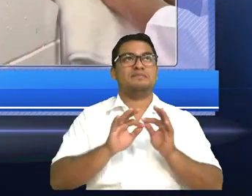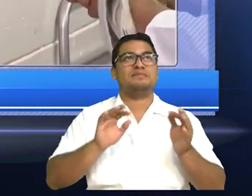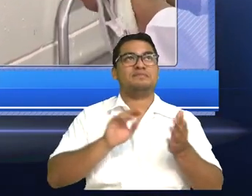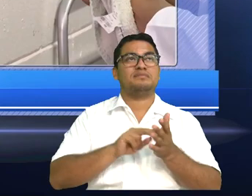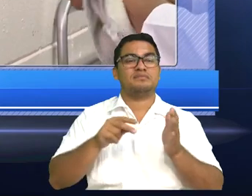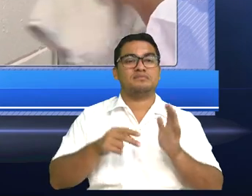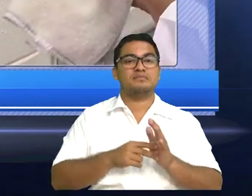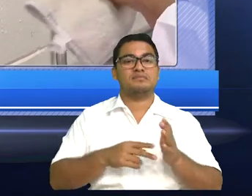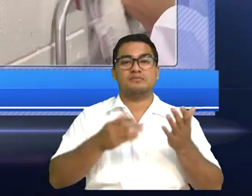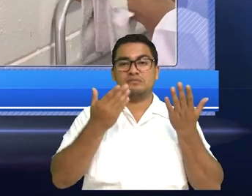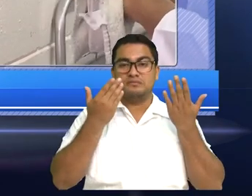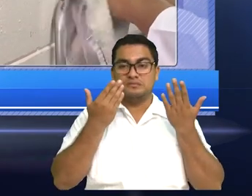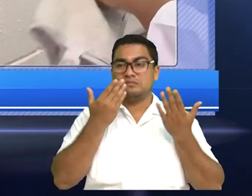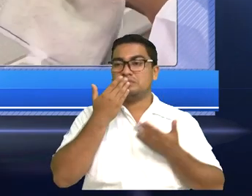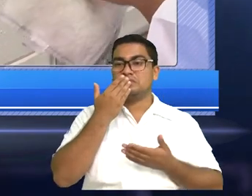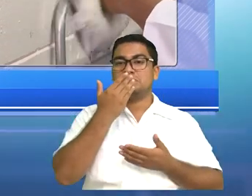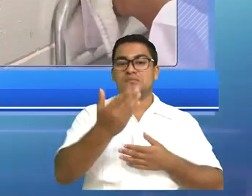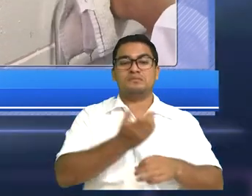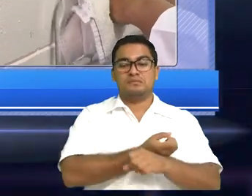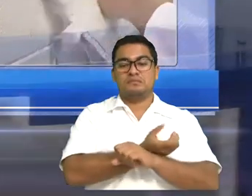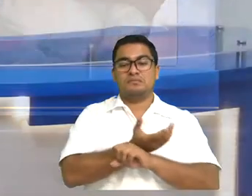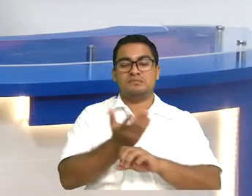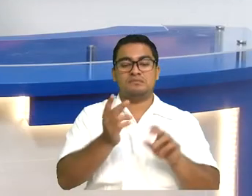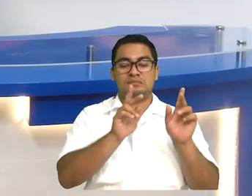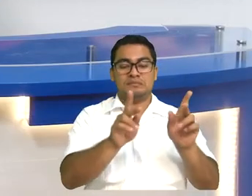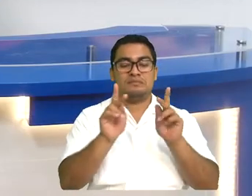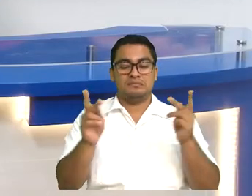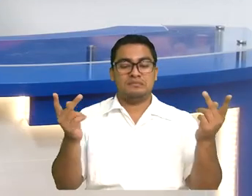no es de más llevarle el consejo a la población.